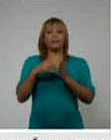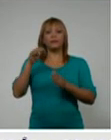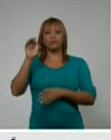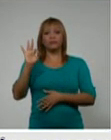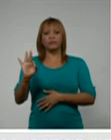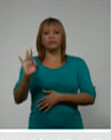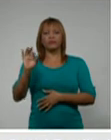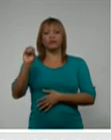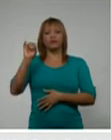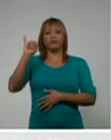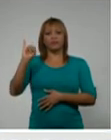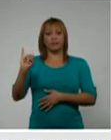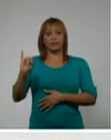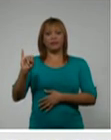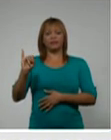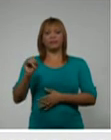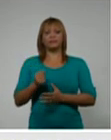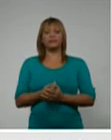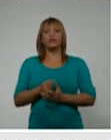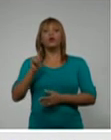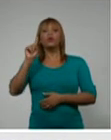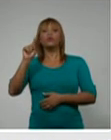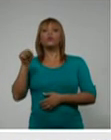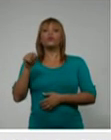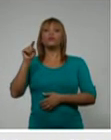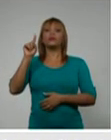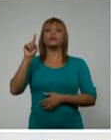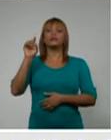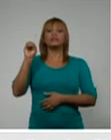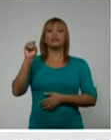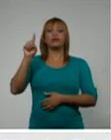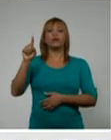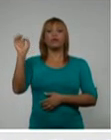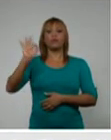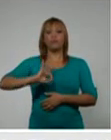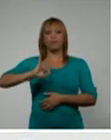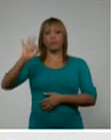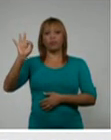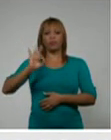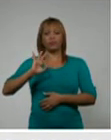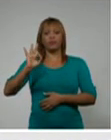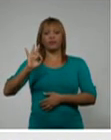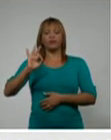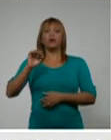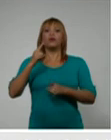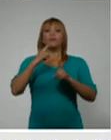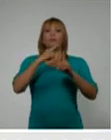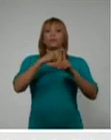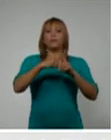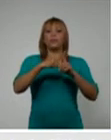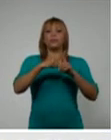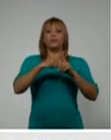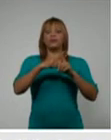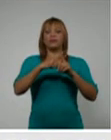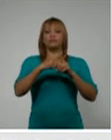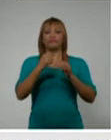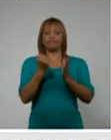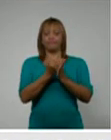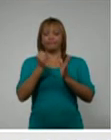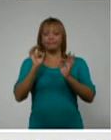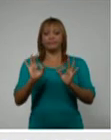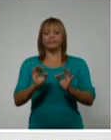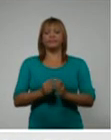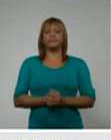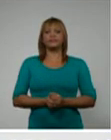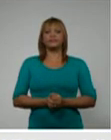3.806, el 1,01% resultó positiva al diagnóstico de COVID.